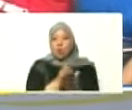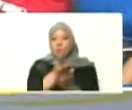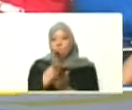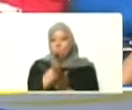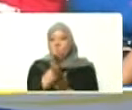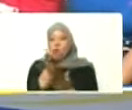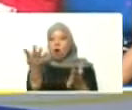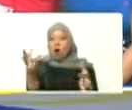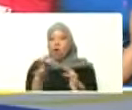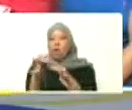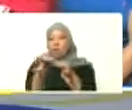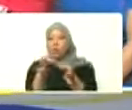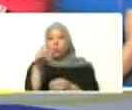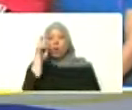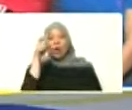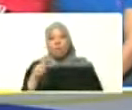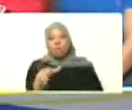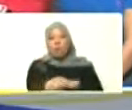junto al pueblo.